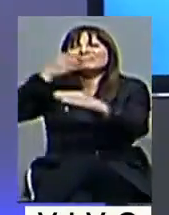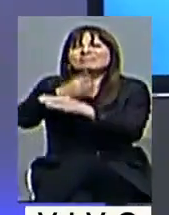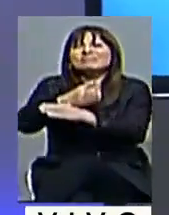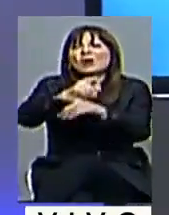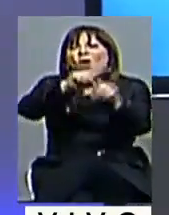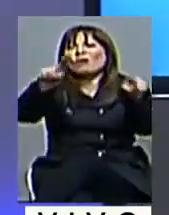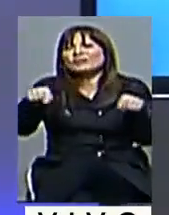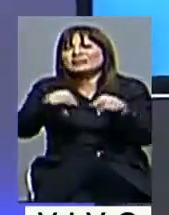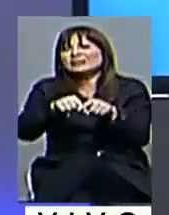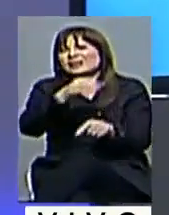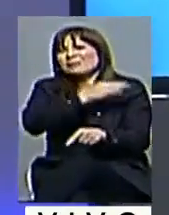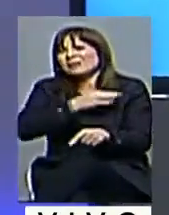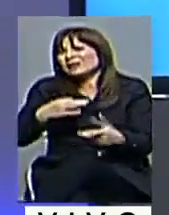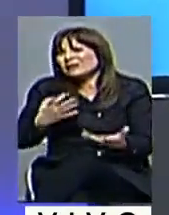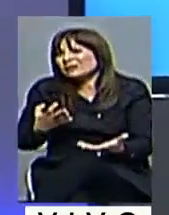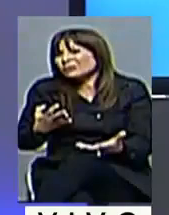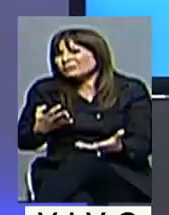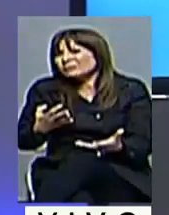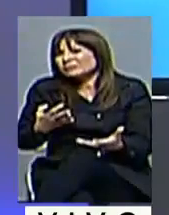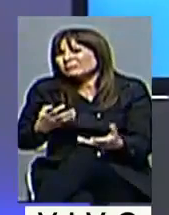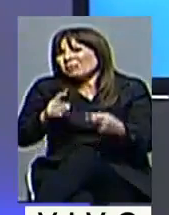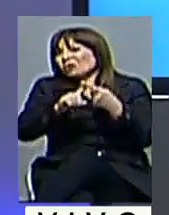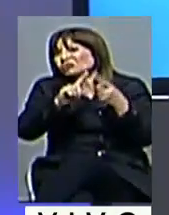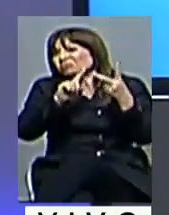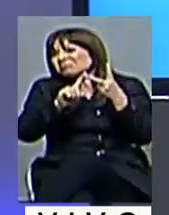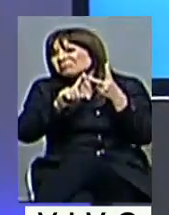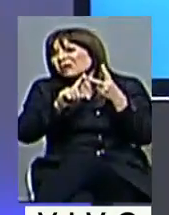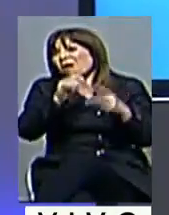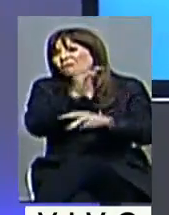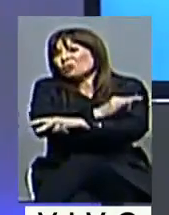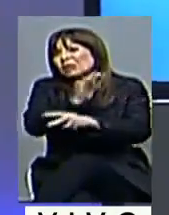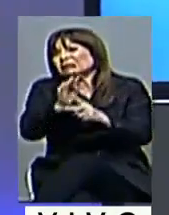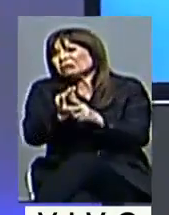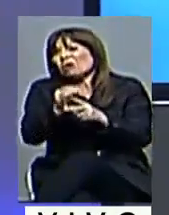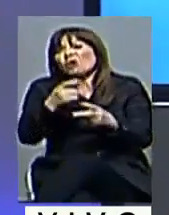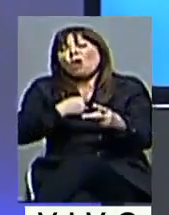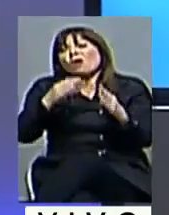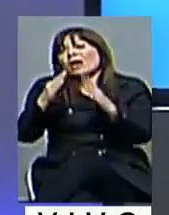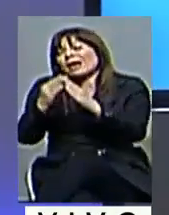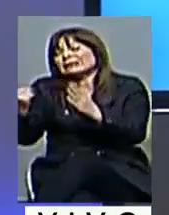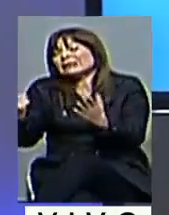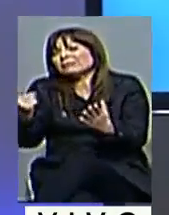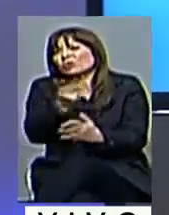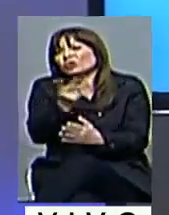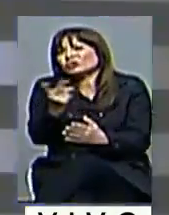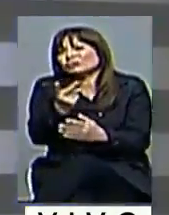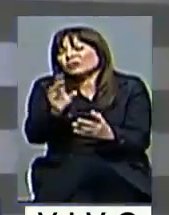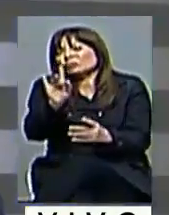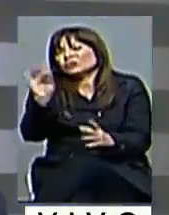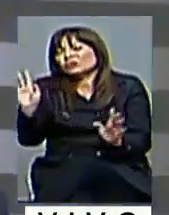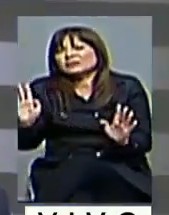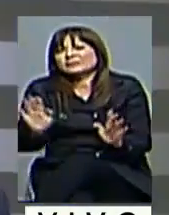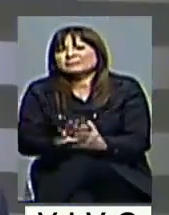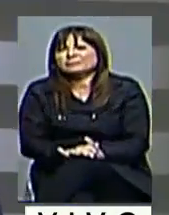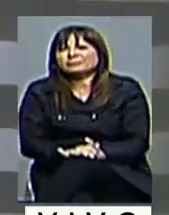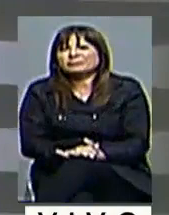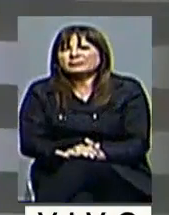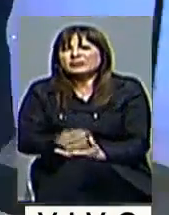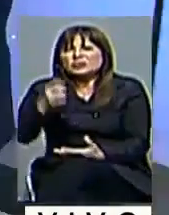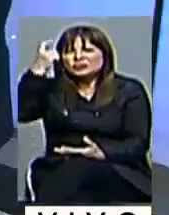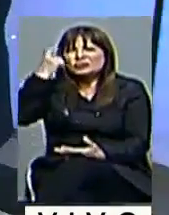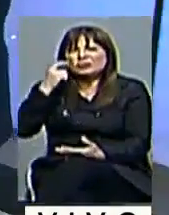dos opciones, la oficina del presidente Piñera, la fundación, o su casa, y optaron por la casa. Creo que a lo mejor es mejor el café. Claro, pero yo creo que